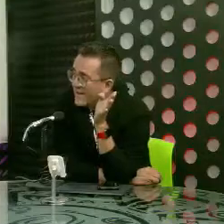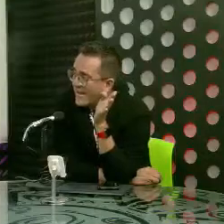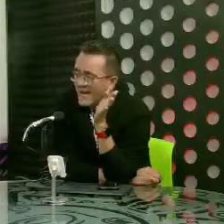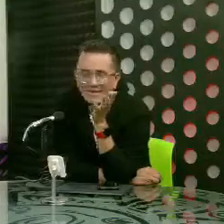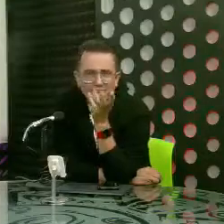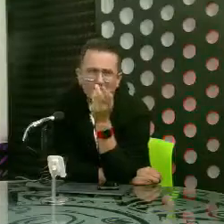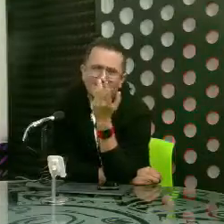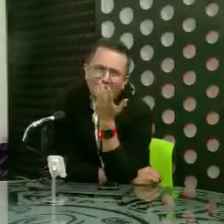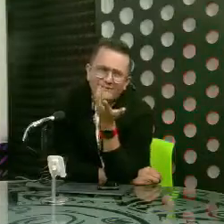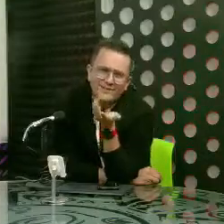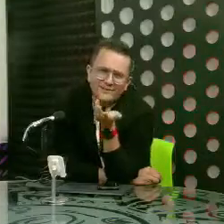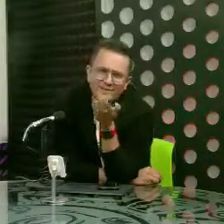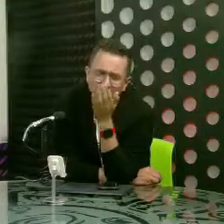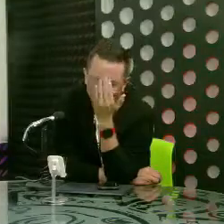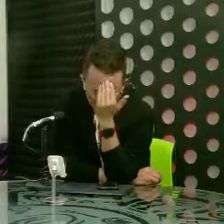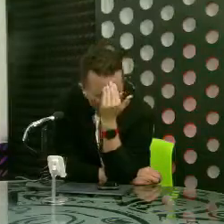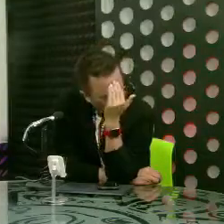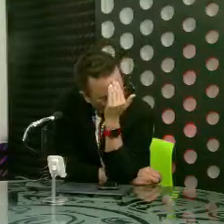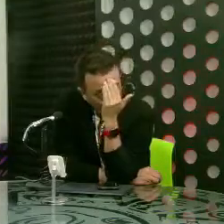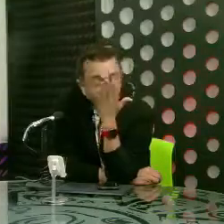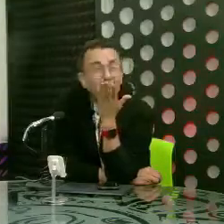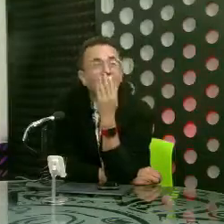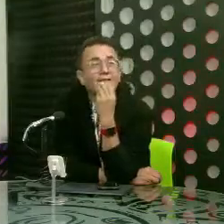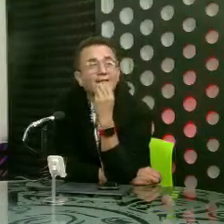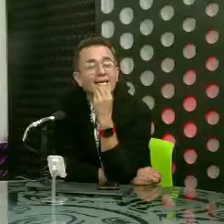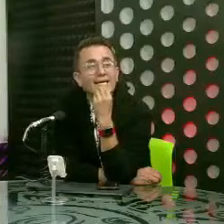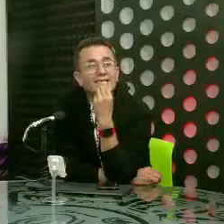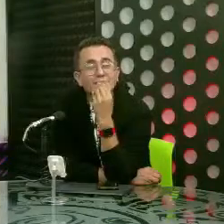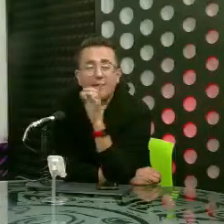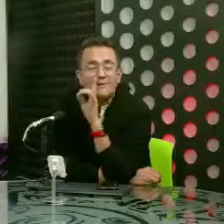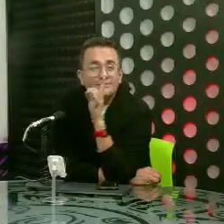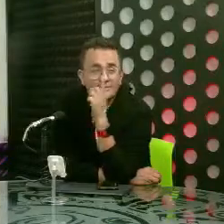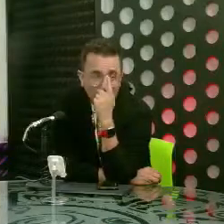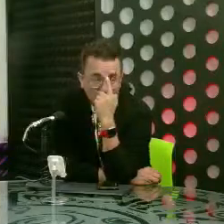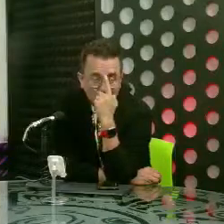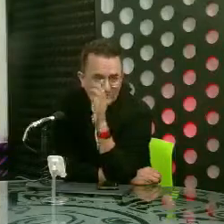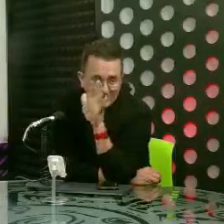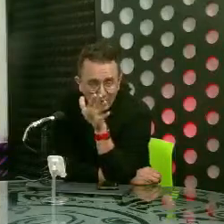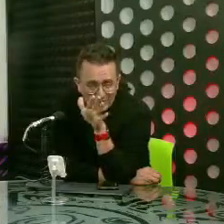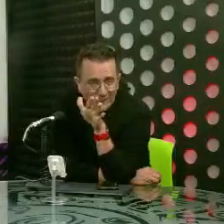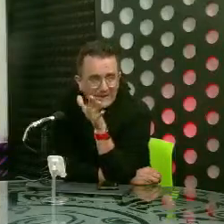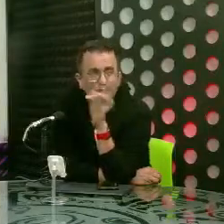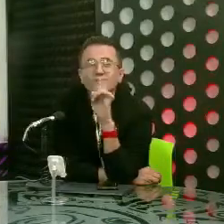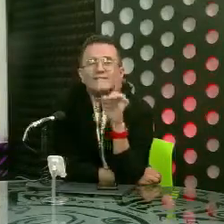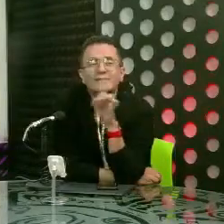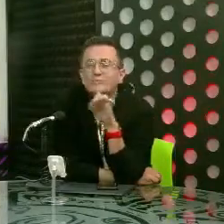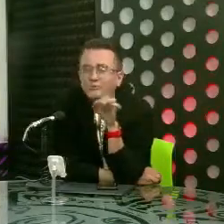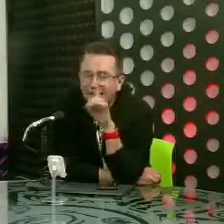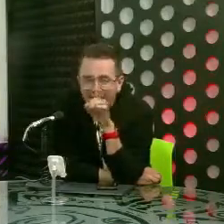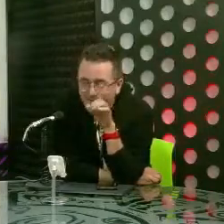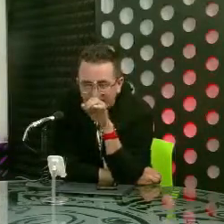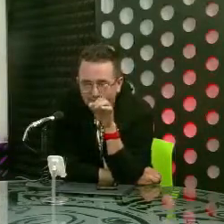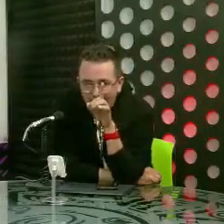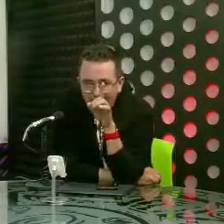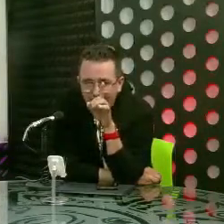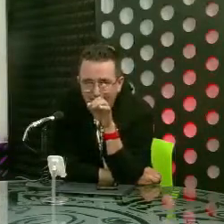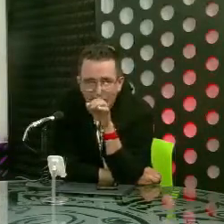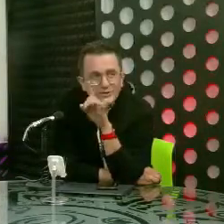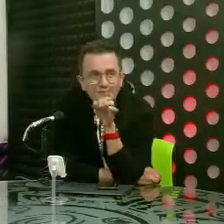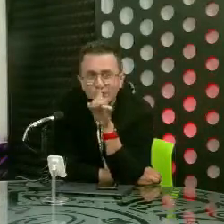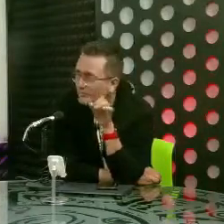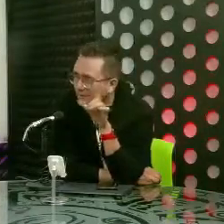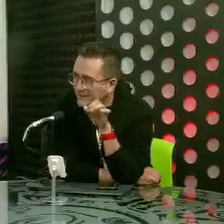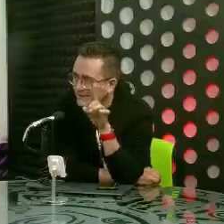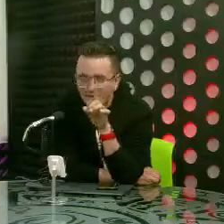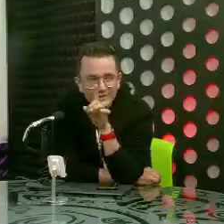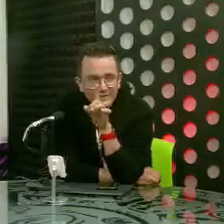en una bolsa de plástico. Además, envuelto en una bolsa de plástico. Es eso. A ver, perdón. No estás en tu país. No